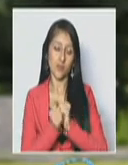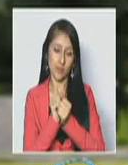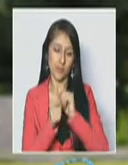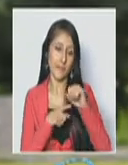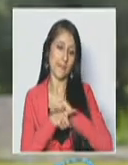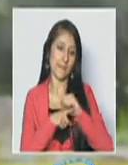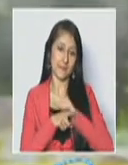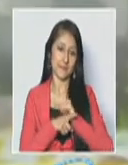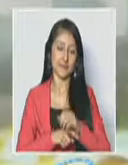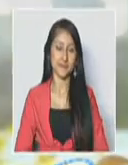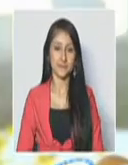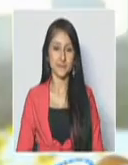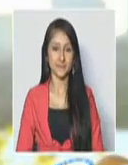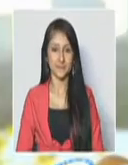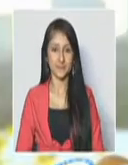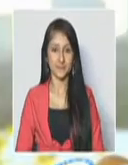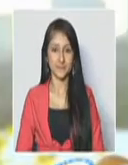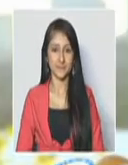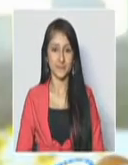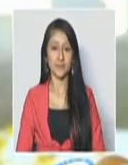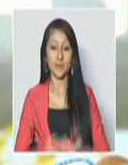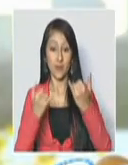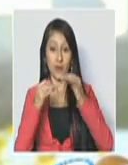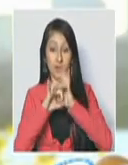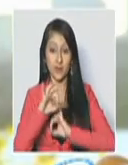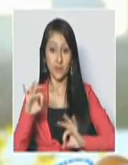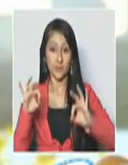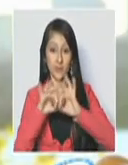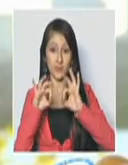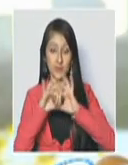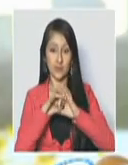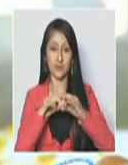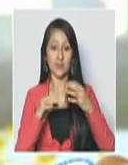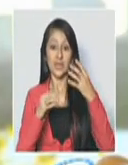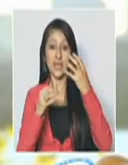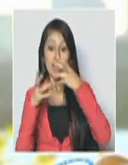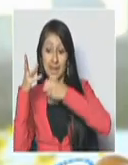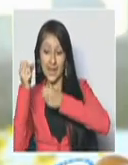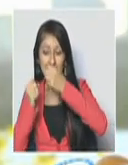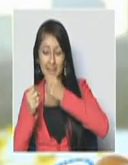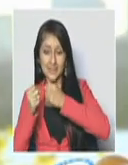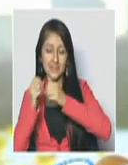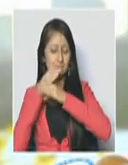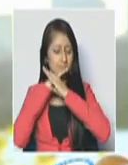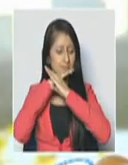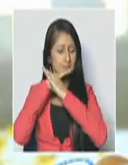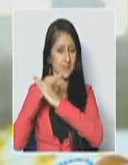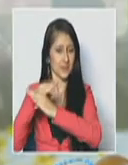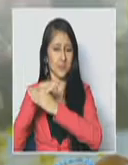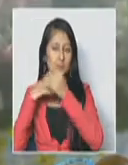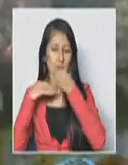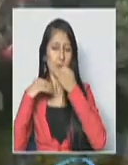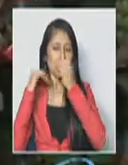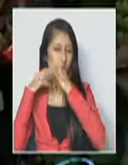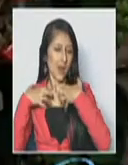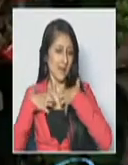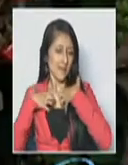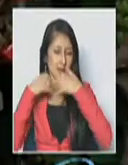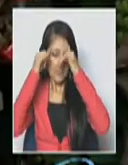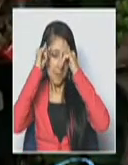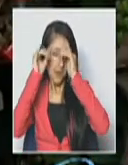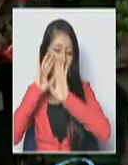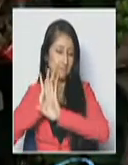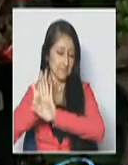calcio y lo pega del hueso es muy importante que estos lácteos se los dejemos al género de las